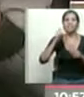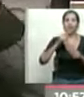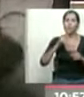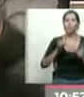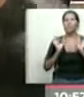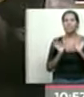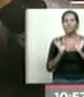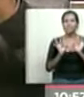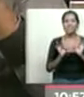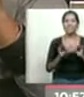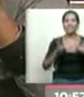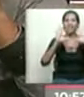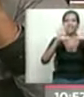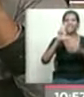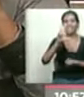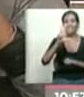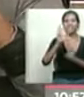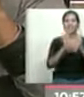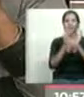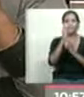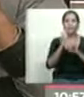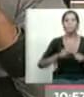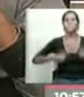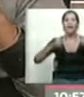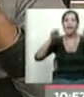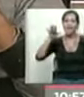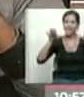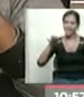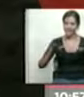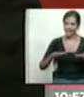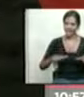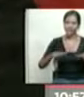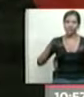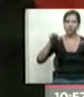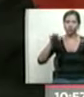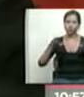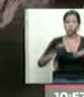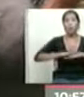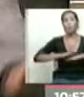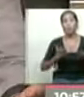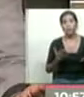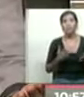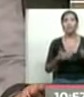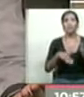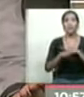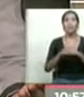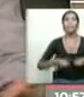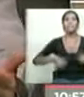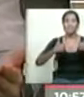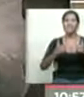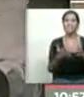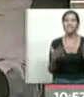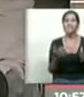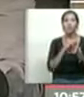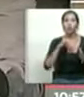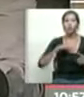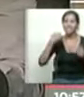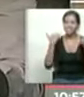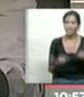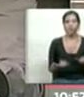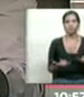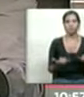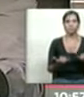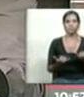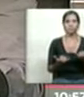13 de abril más lento. Ralentizado. ¿Por qué? Porque van a salir más caras y nosotros necesitamos ya